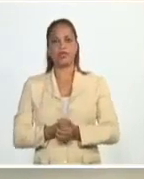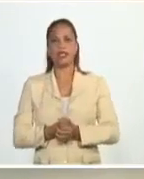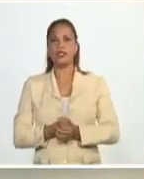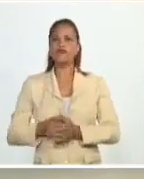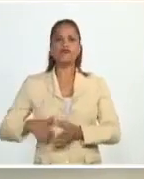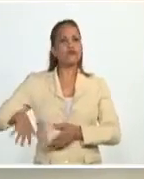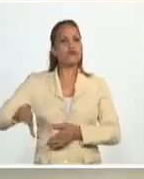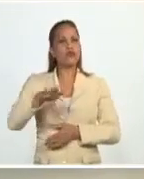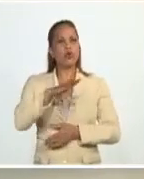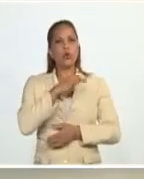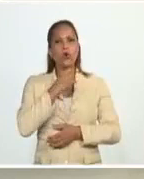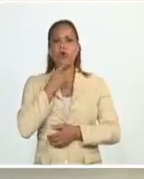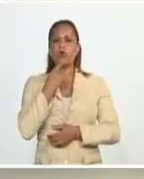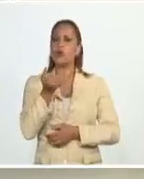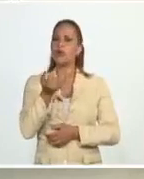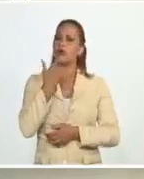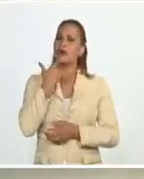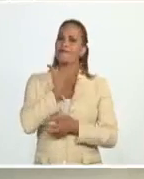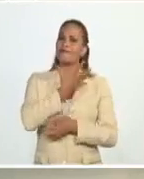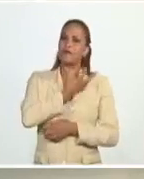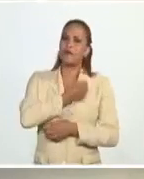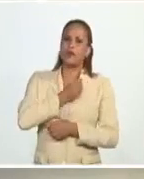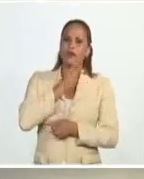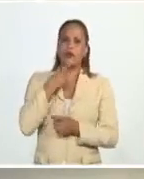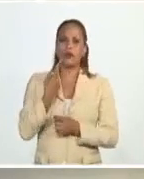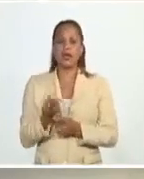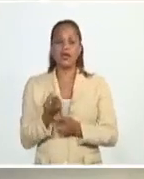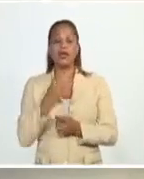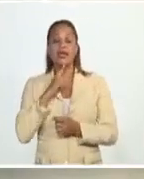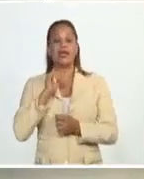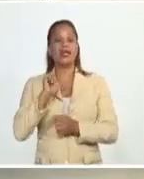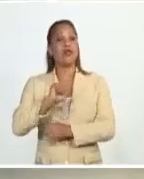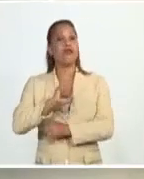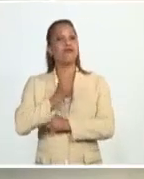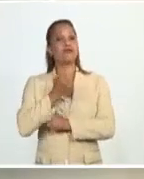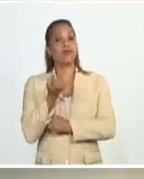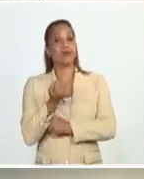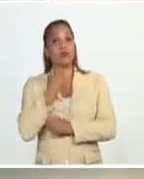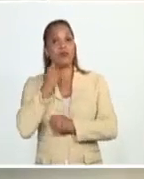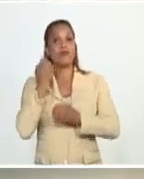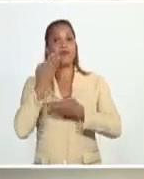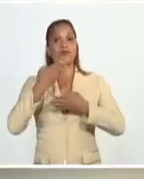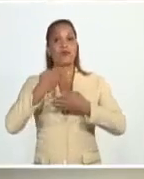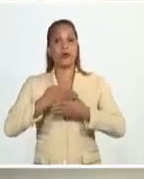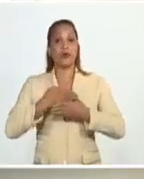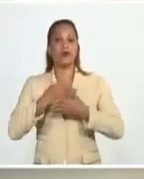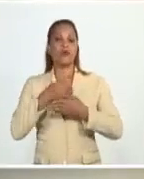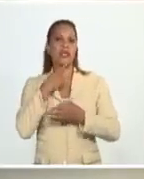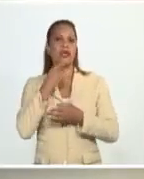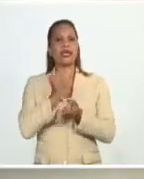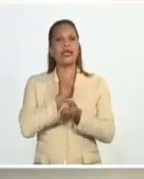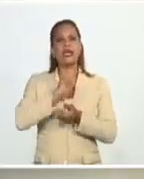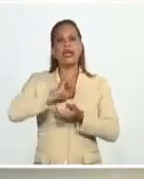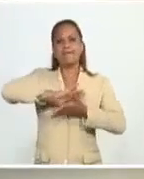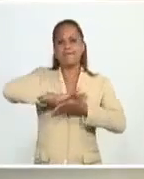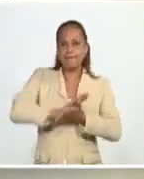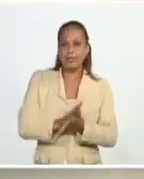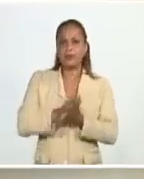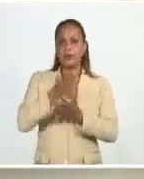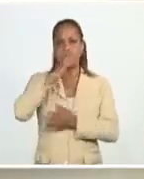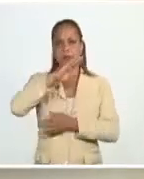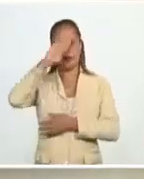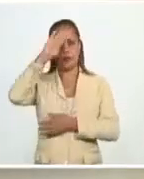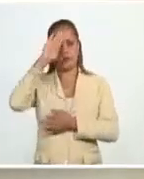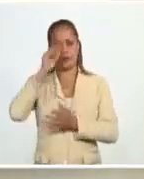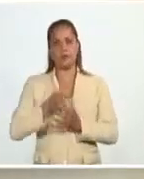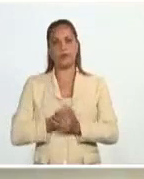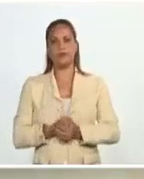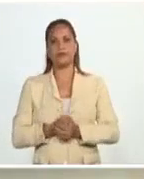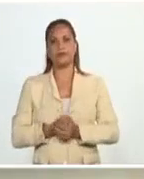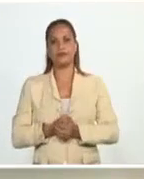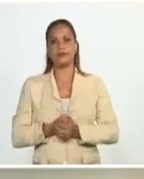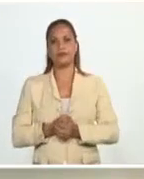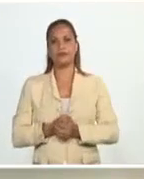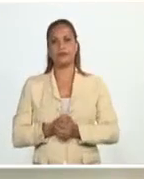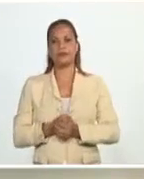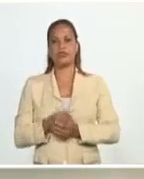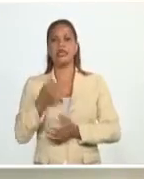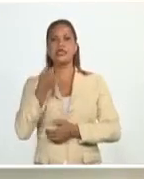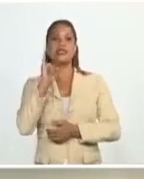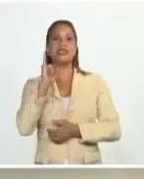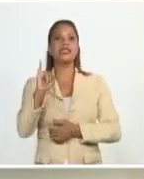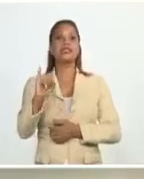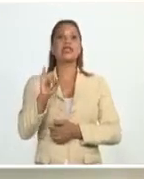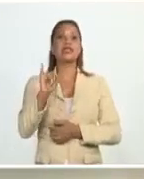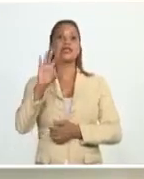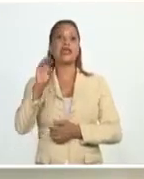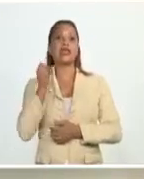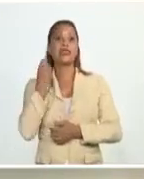negativo con la intensificación de la genocida política que busca asfixiar económicamente a Cuba. En las casi seis décadas